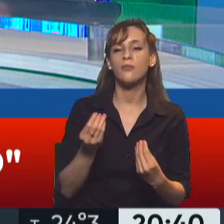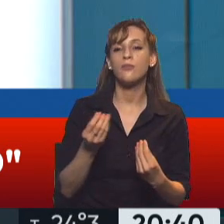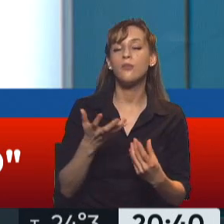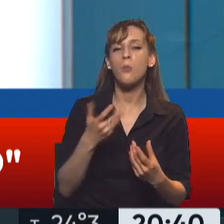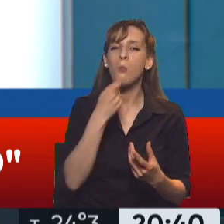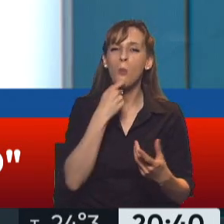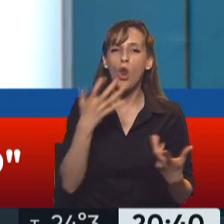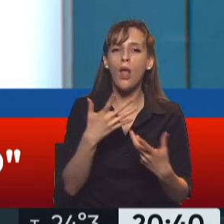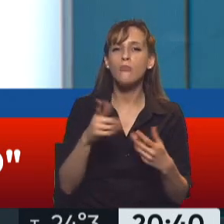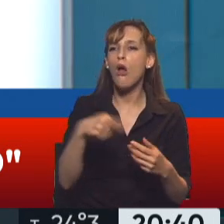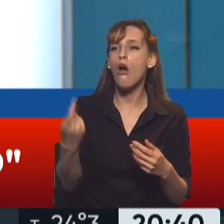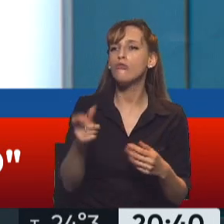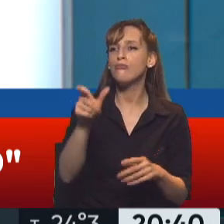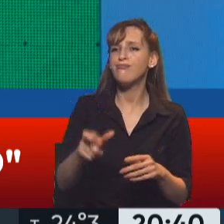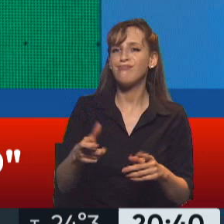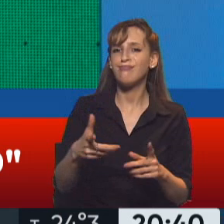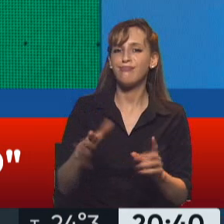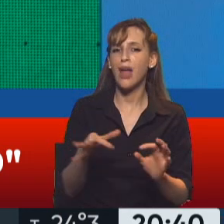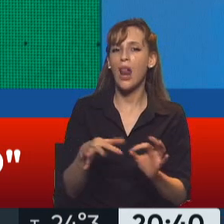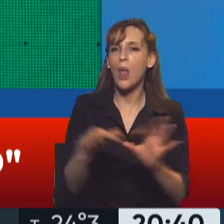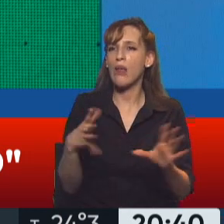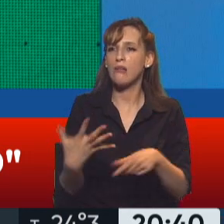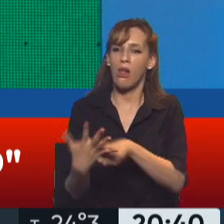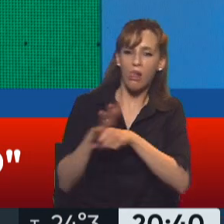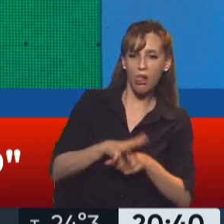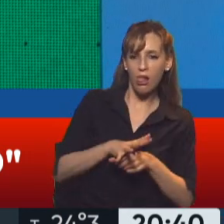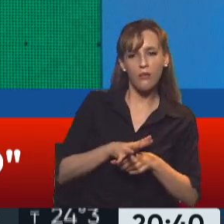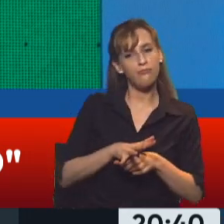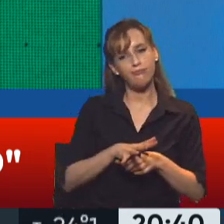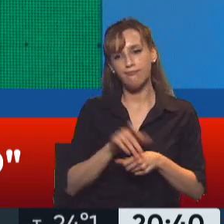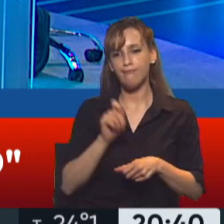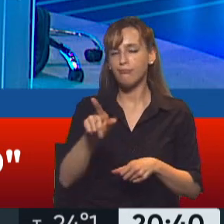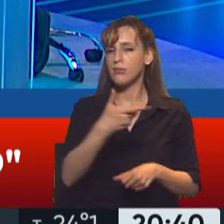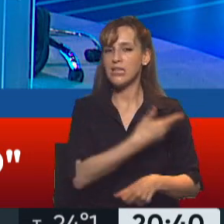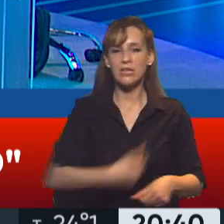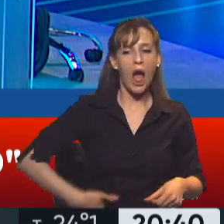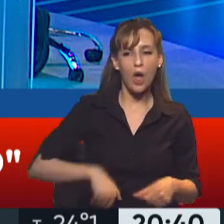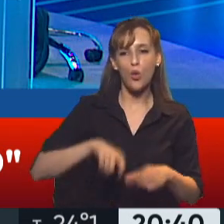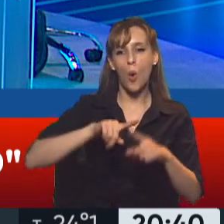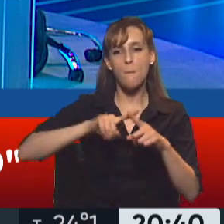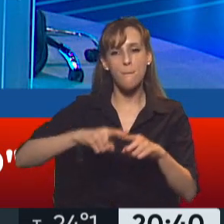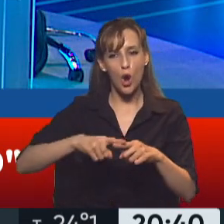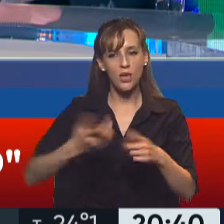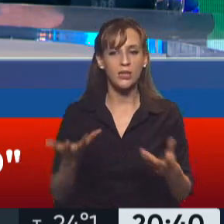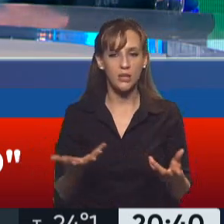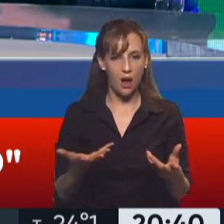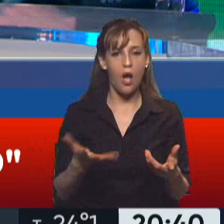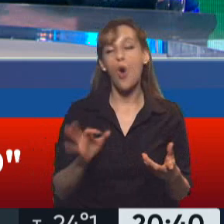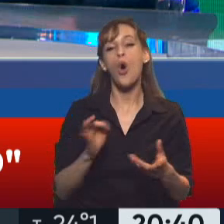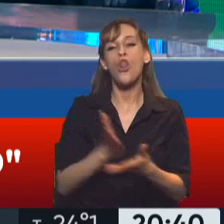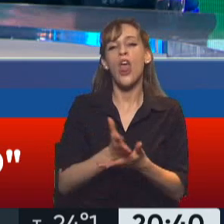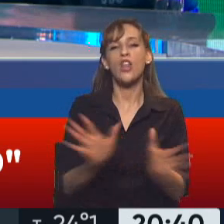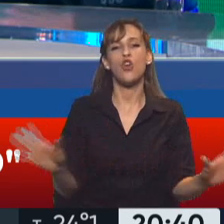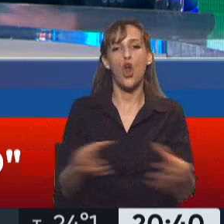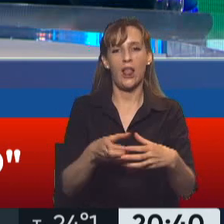perciben que pueda coartar esa libertad individual, y esto incluye el Estado, por supuesto, la política y cualquier expresión de derechos colectivos. Uh-huh. Por eso son